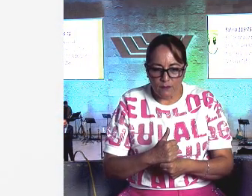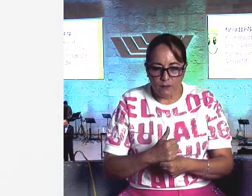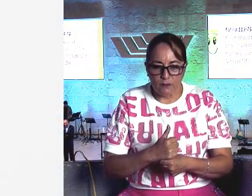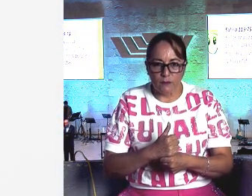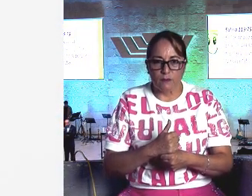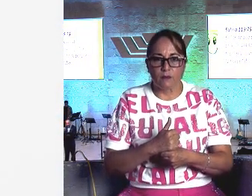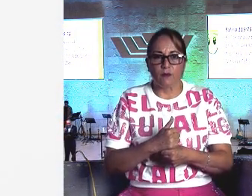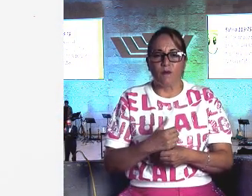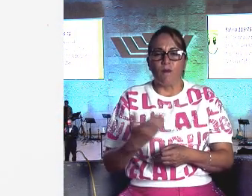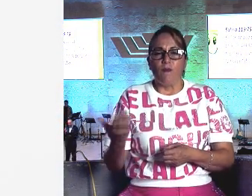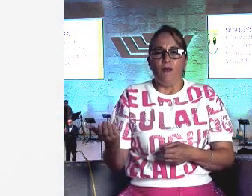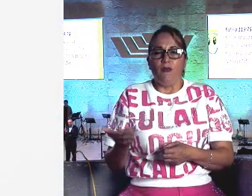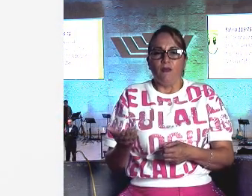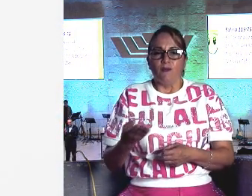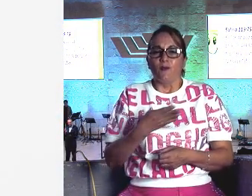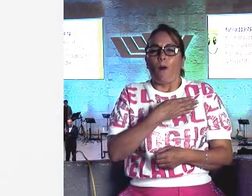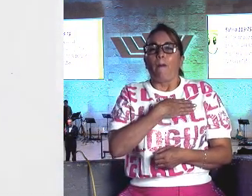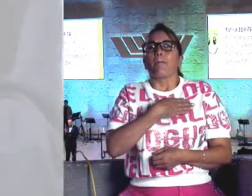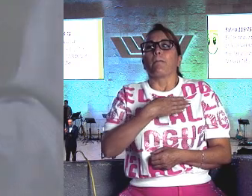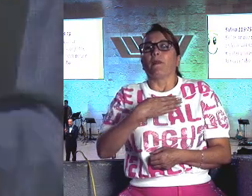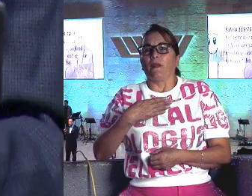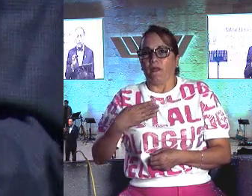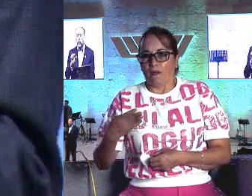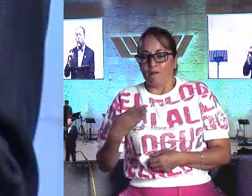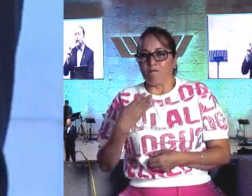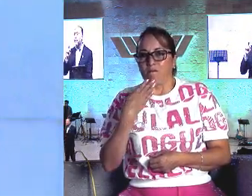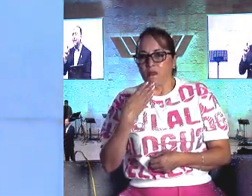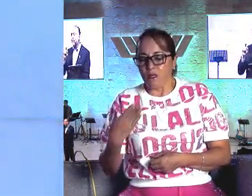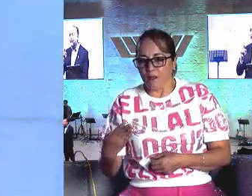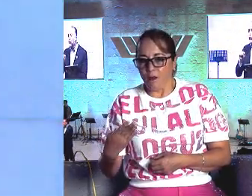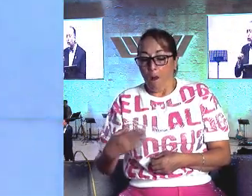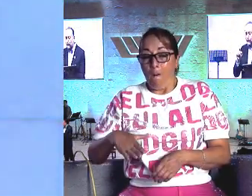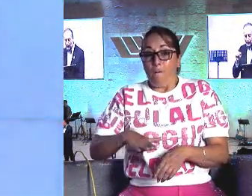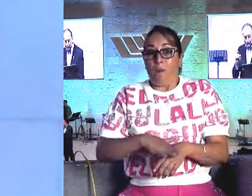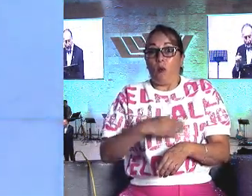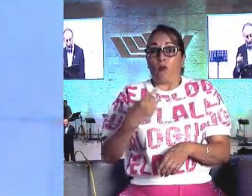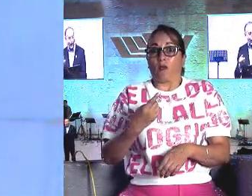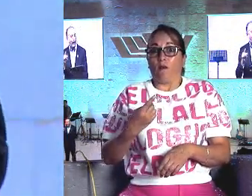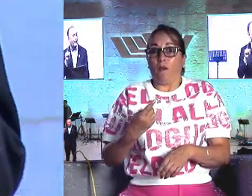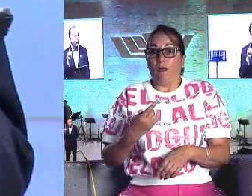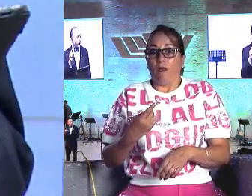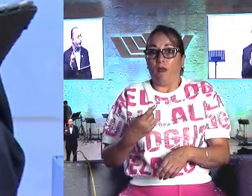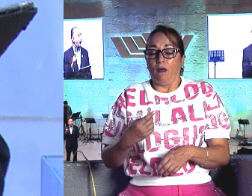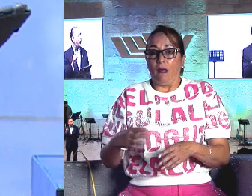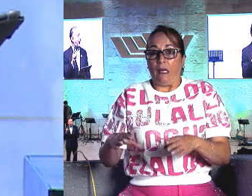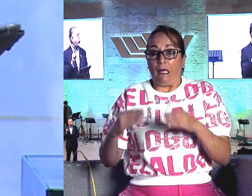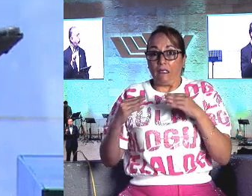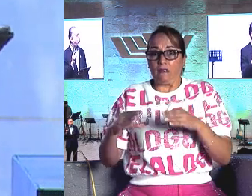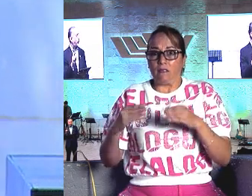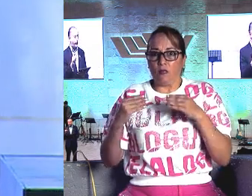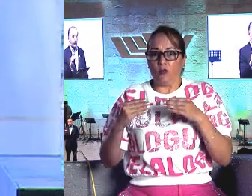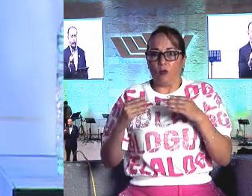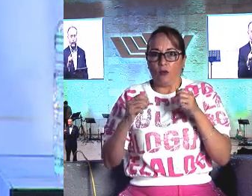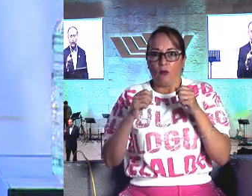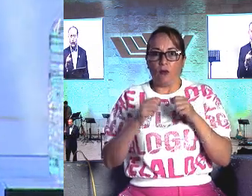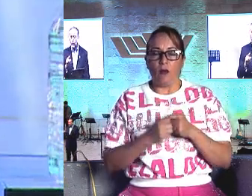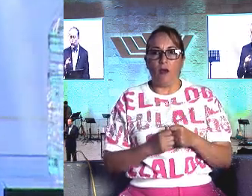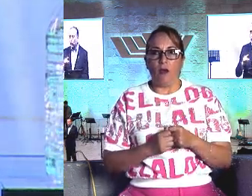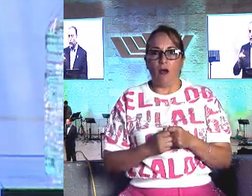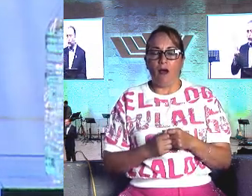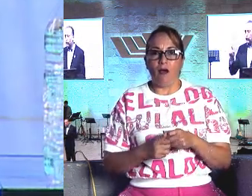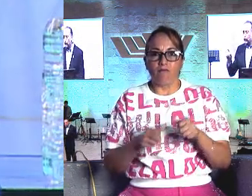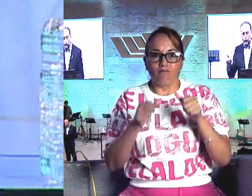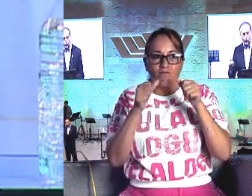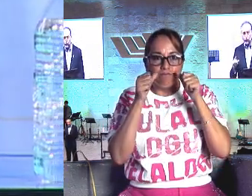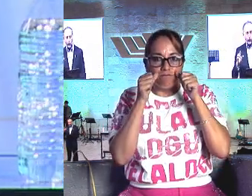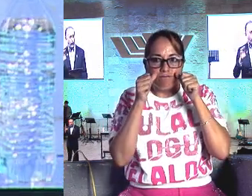sufrimiento me hizo bien, porque me enseñó a prestar atención a tus oídos. ¿Cuántos